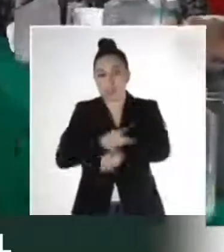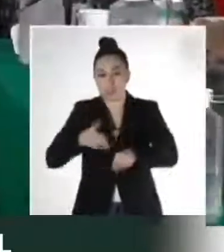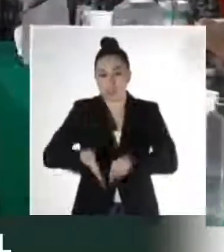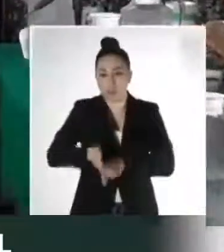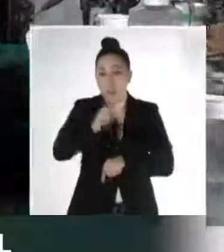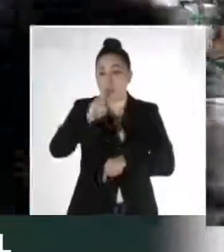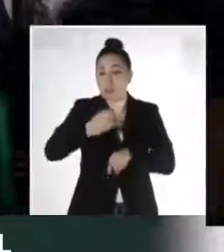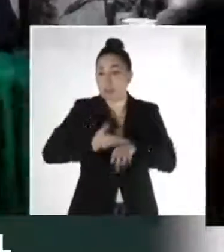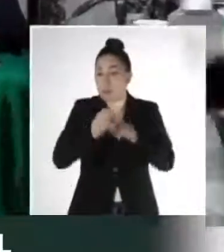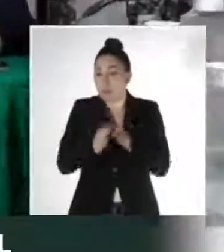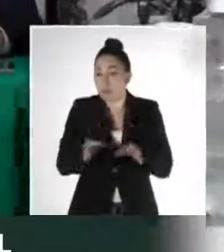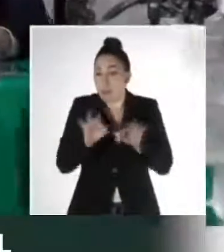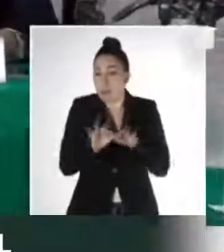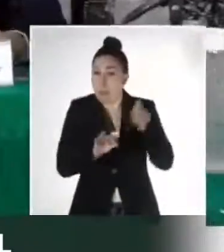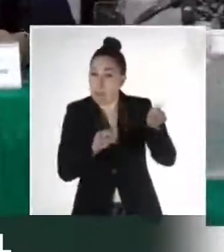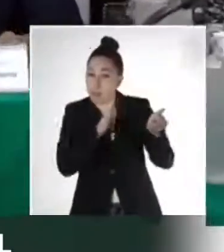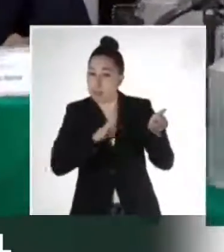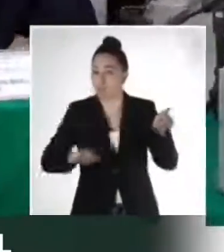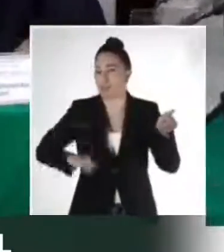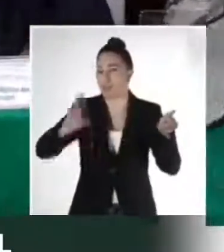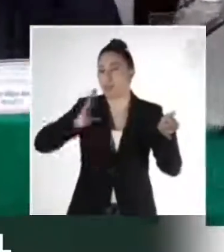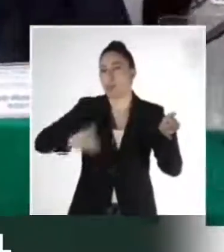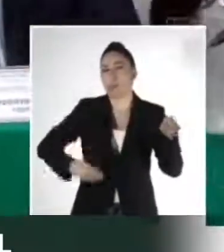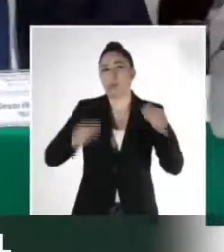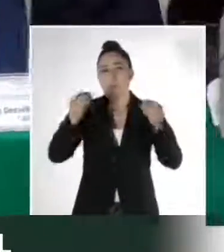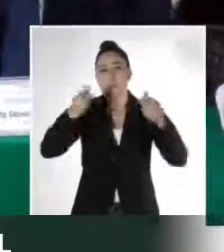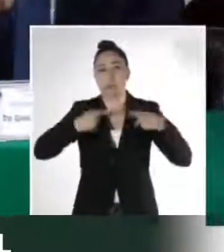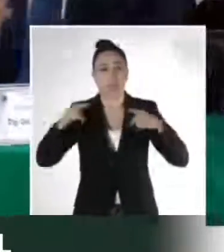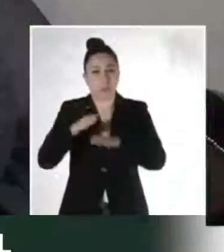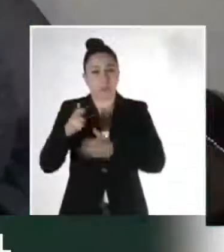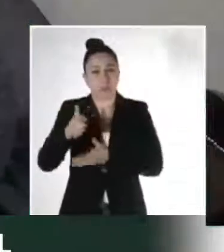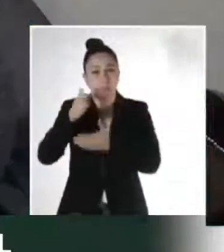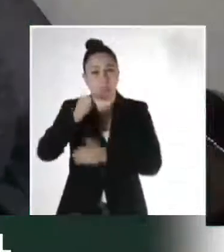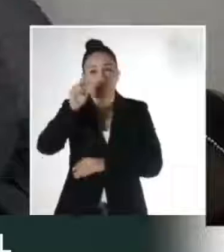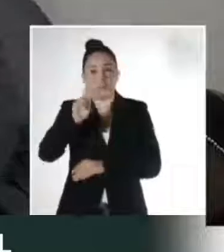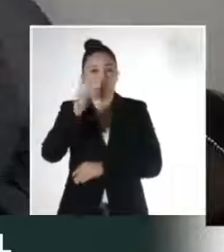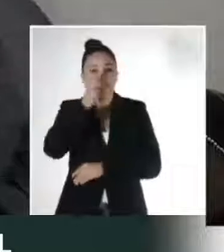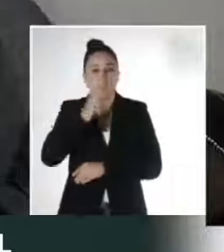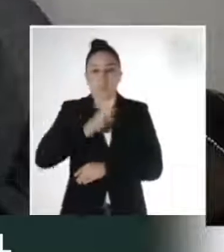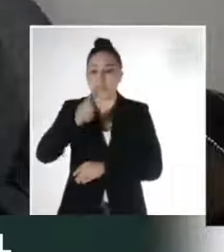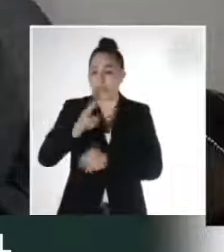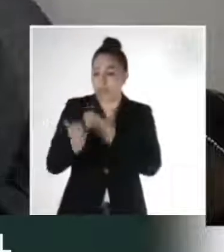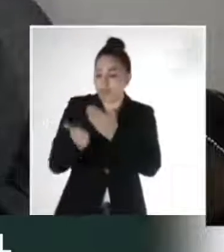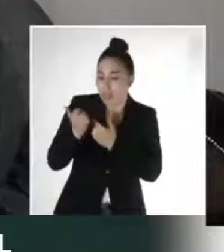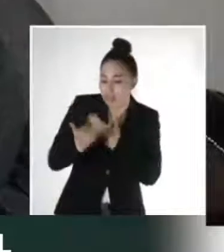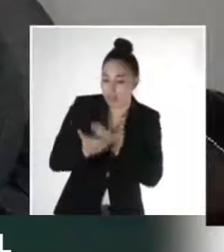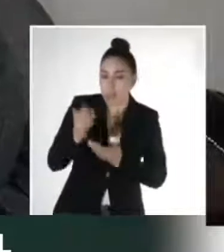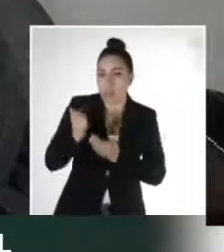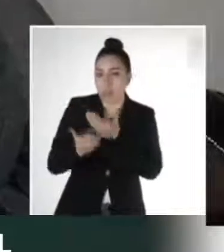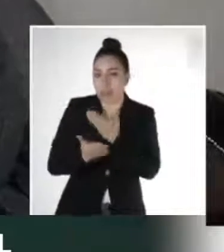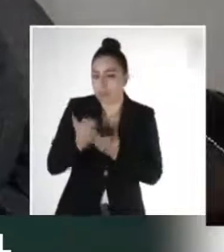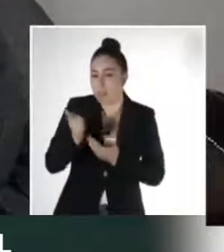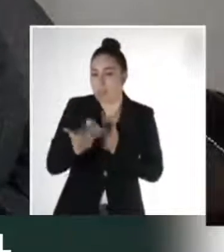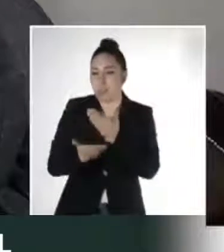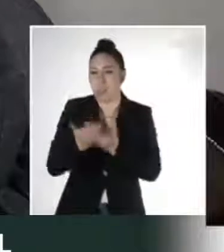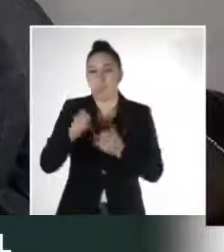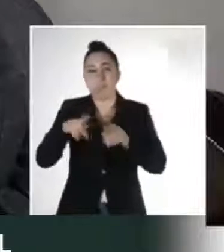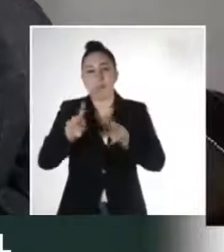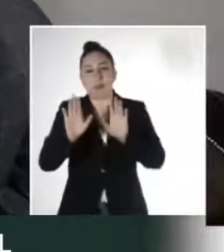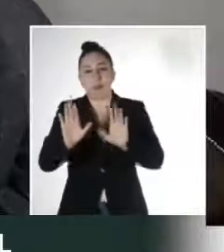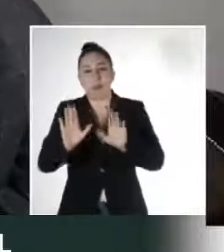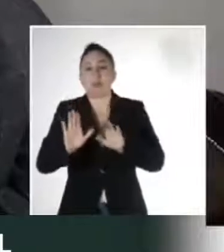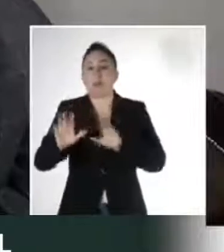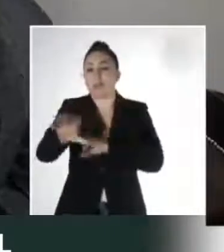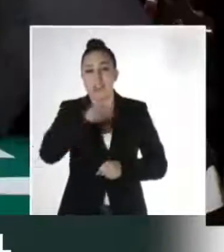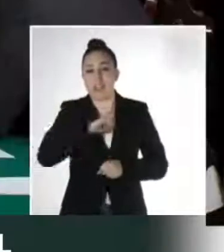y perspectiva de género. Estuvieron presentes en la comparecencia las y los diputados Royfield Torres, Xochitl Bravo, Jorge Gaviño,